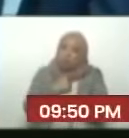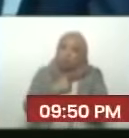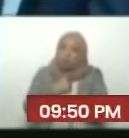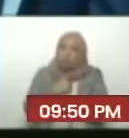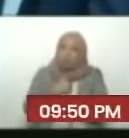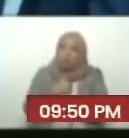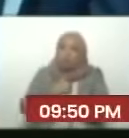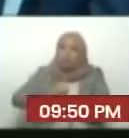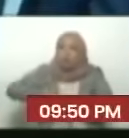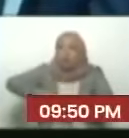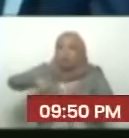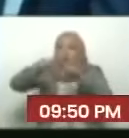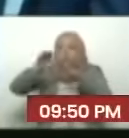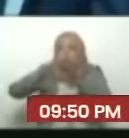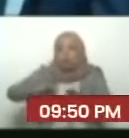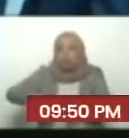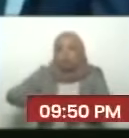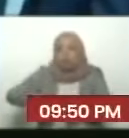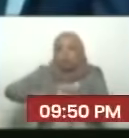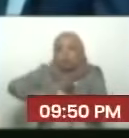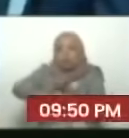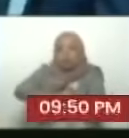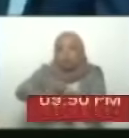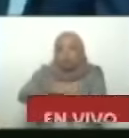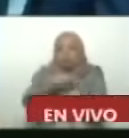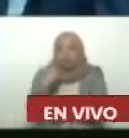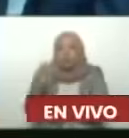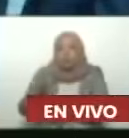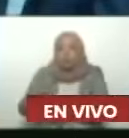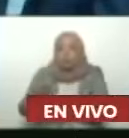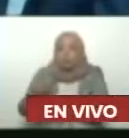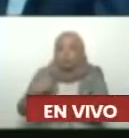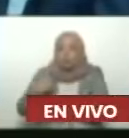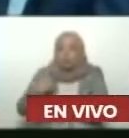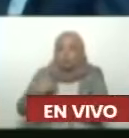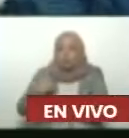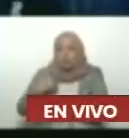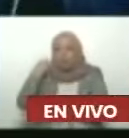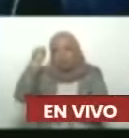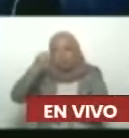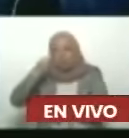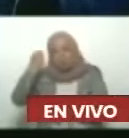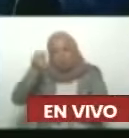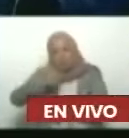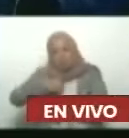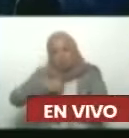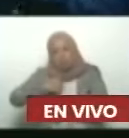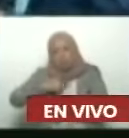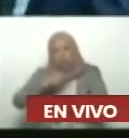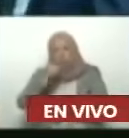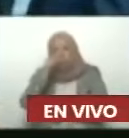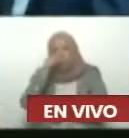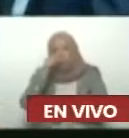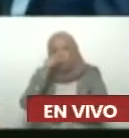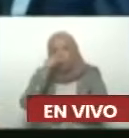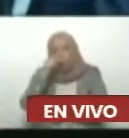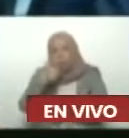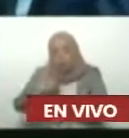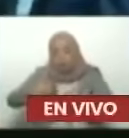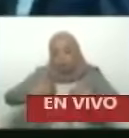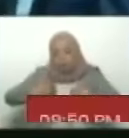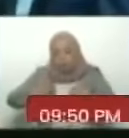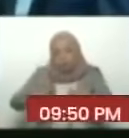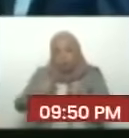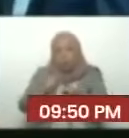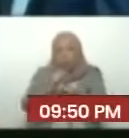Maradona fue abandonado y su muerte fue provocada. Es mi convicción, porque Maradona era un hombre que tenía la